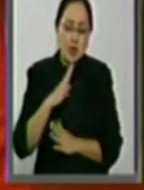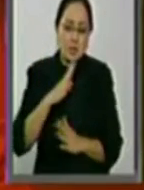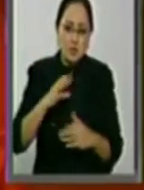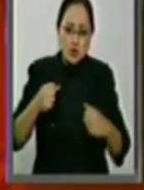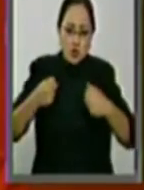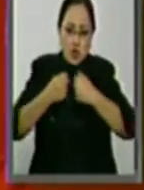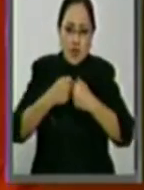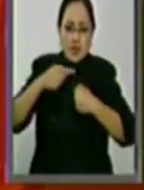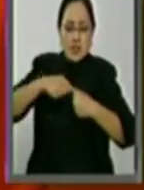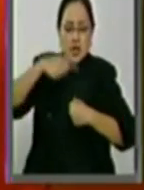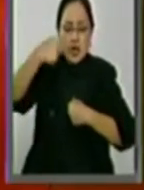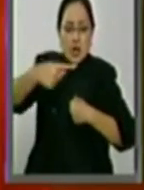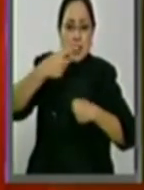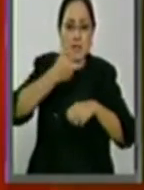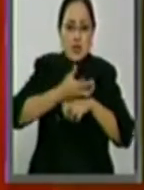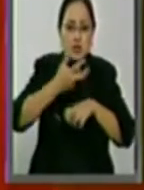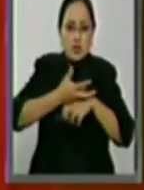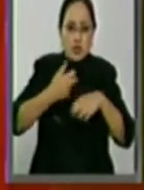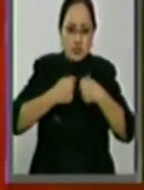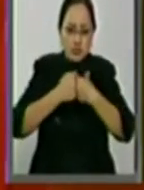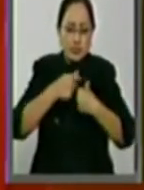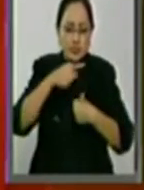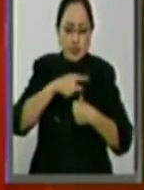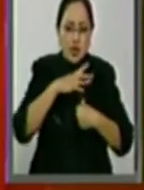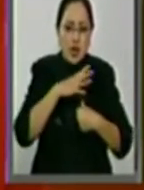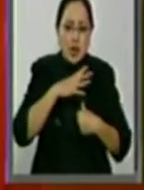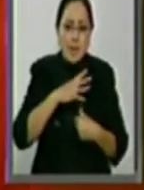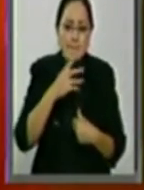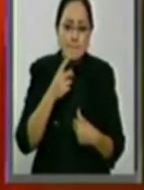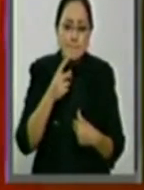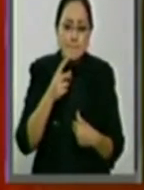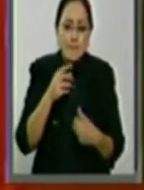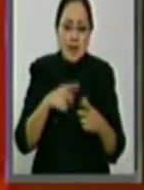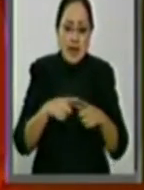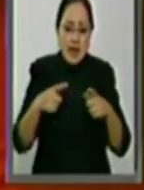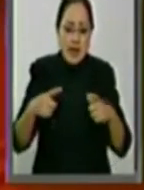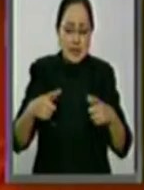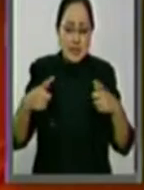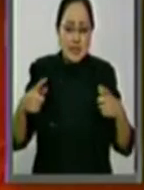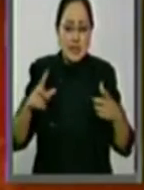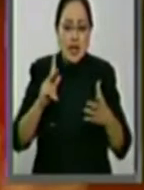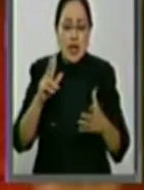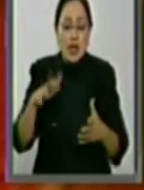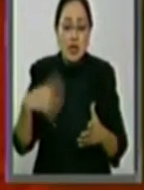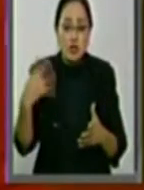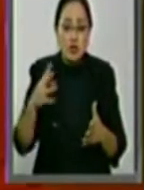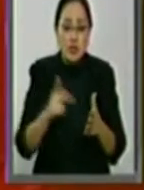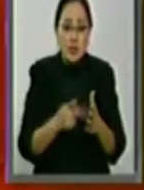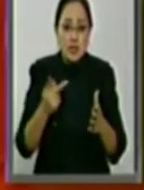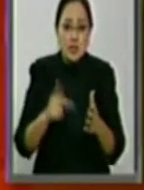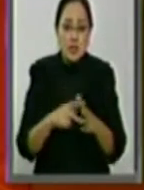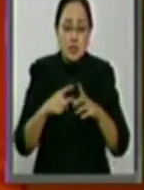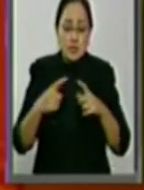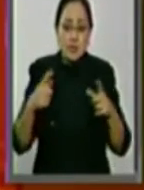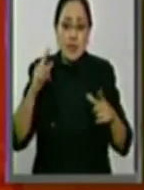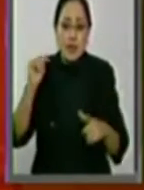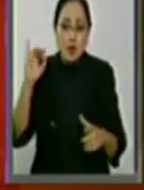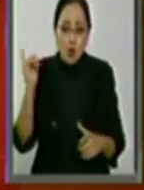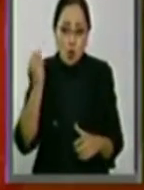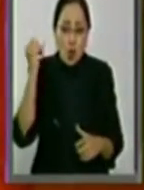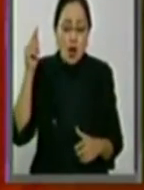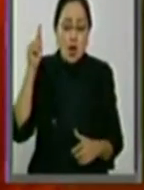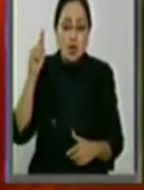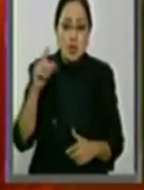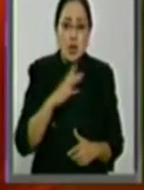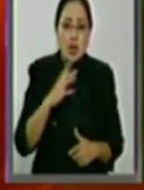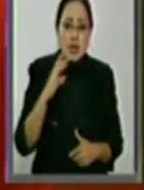conjunto, en el mismo periodo, crecieron 14 veces. Y tenemos casos como el de Tijuana, que en apenas